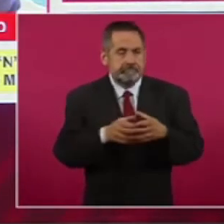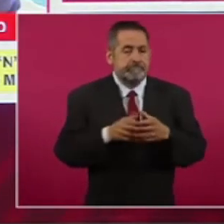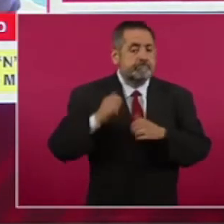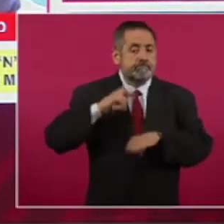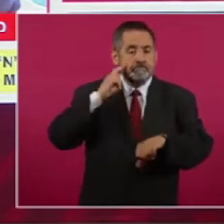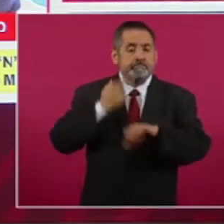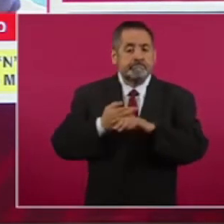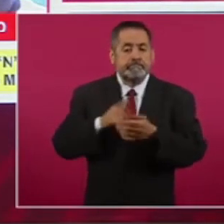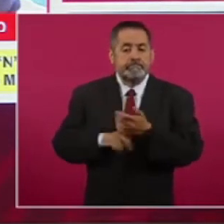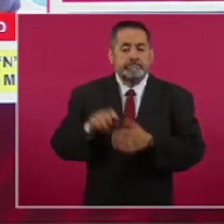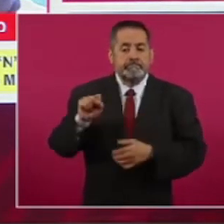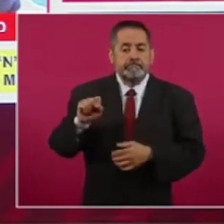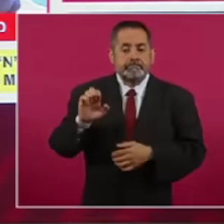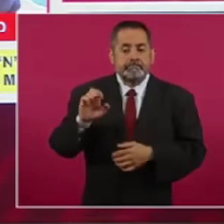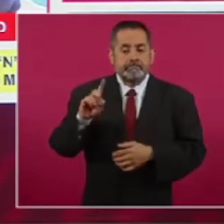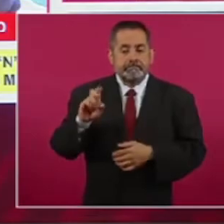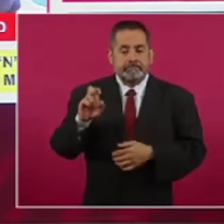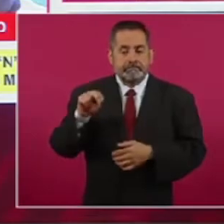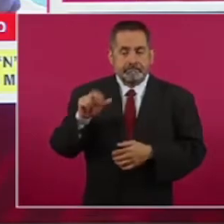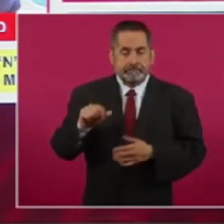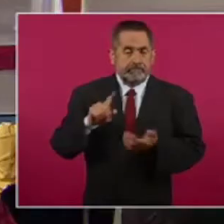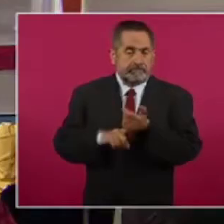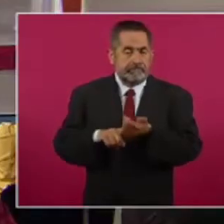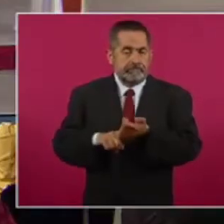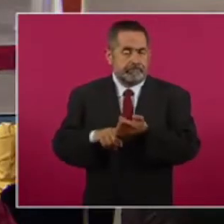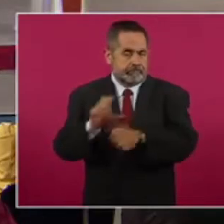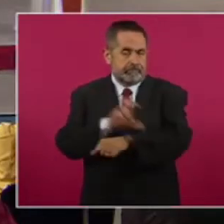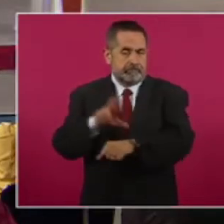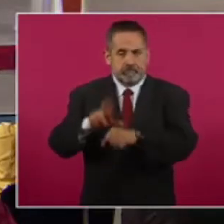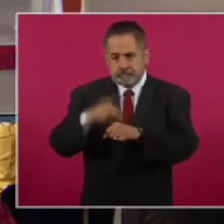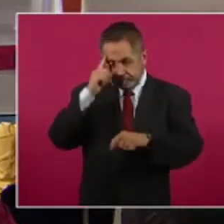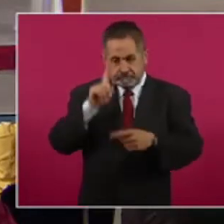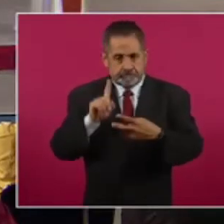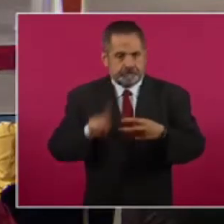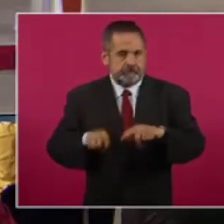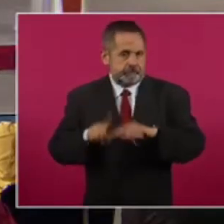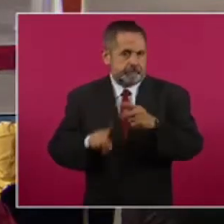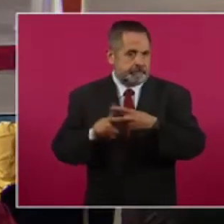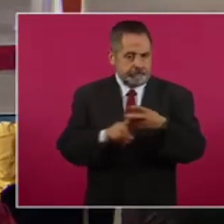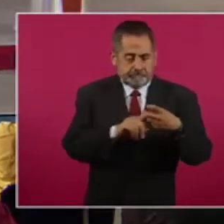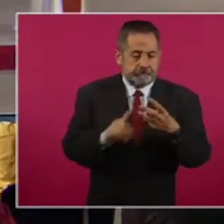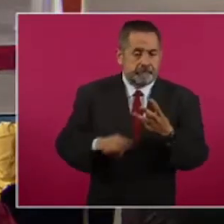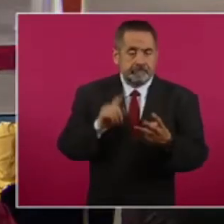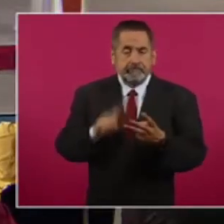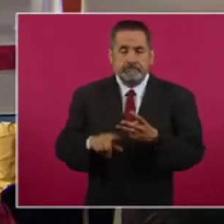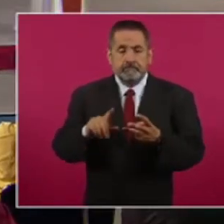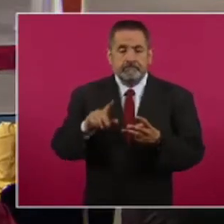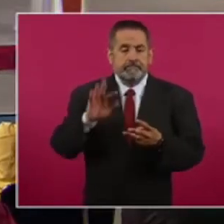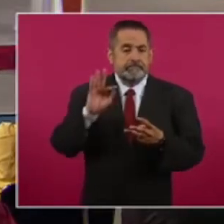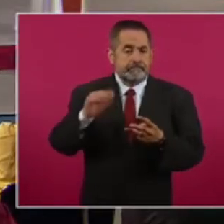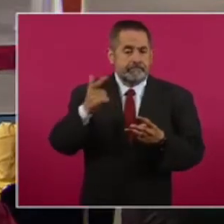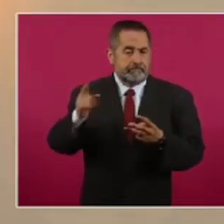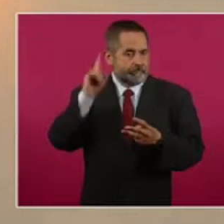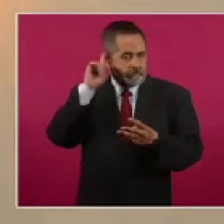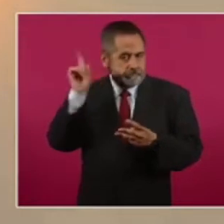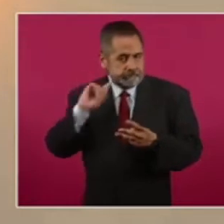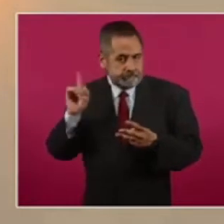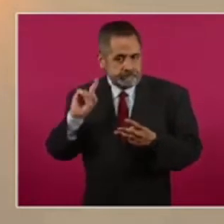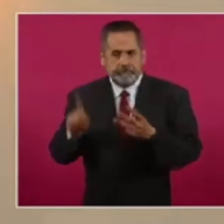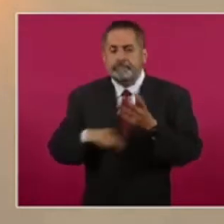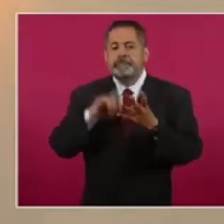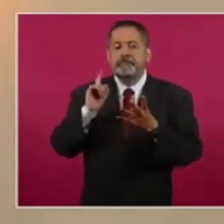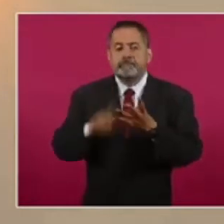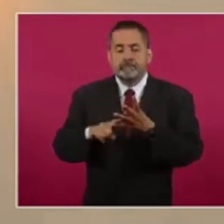la SEDENA, la Coordinación Nacional de Antisecuestros, la Fiscalía Antisecuestros de Zacatecas y el Centro Nacional